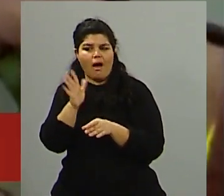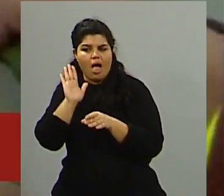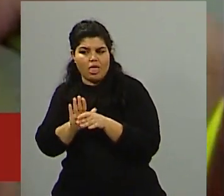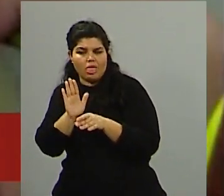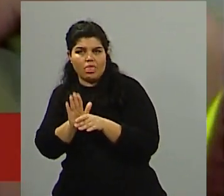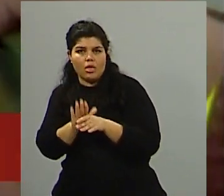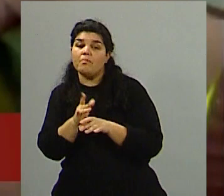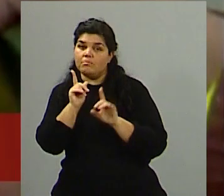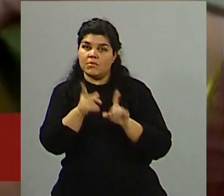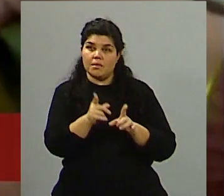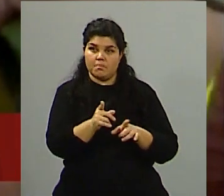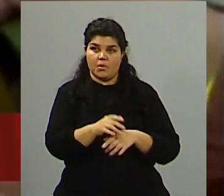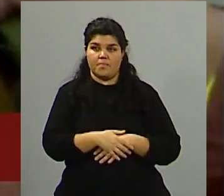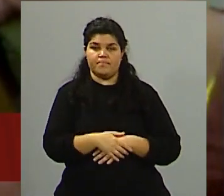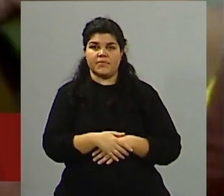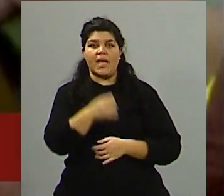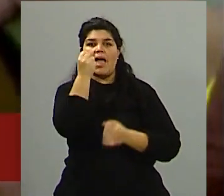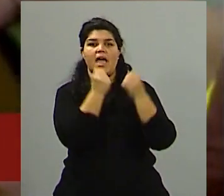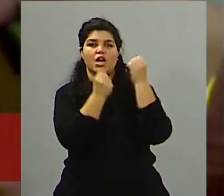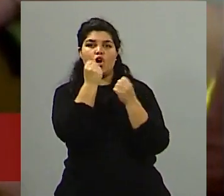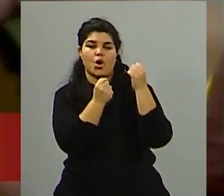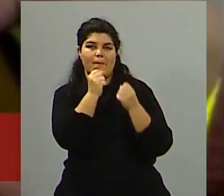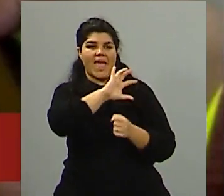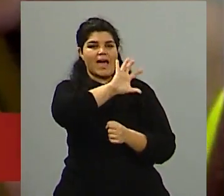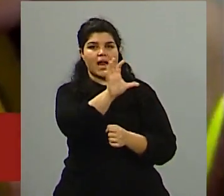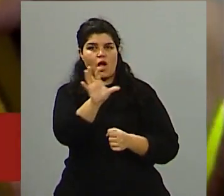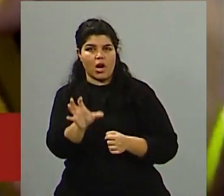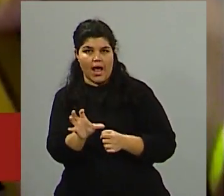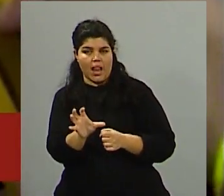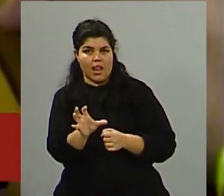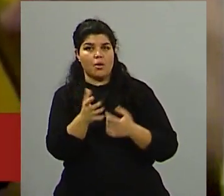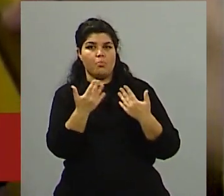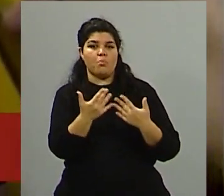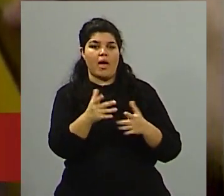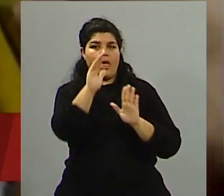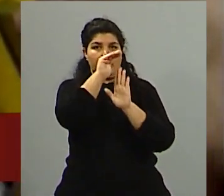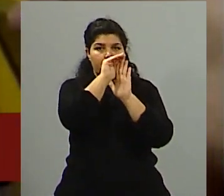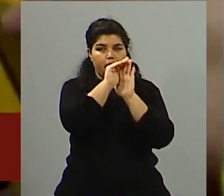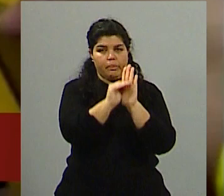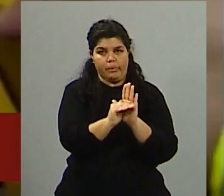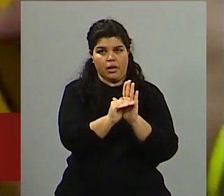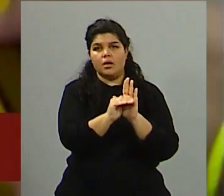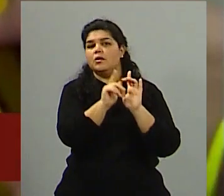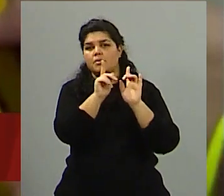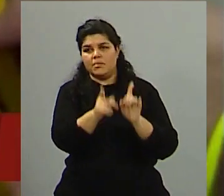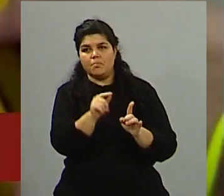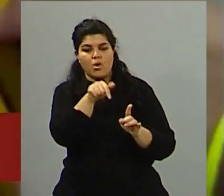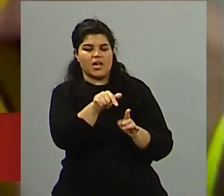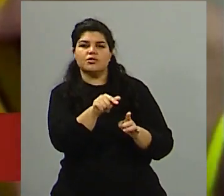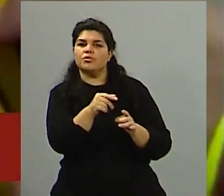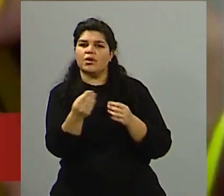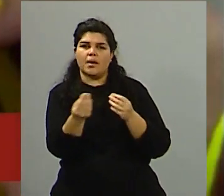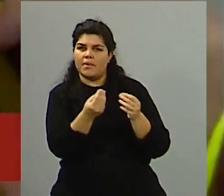de bajar retenciones a las economías regionales a partir de septiembre es una medida saludada. En ese